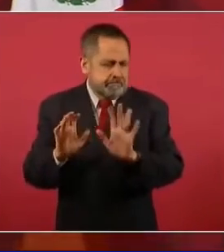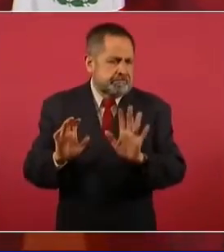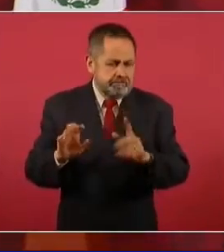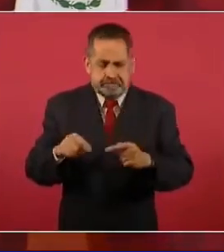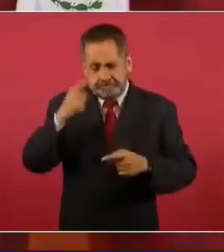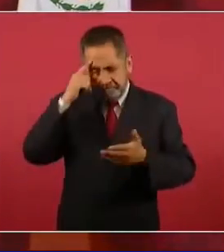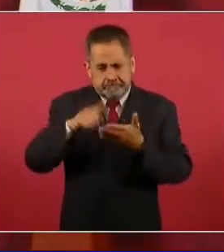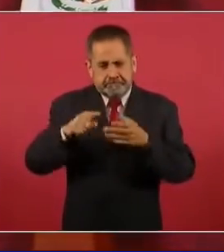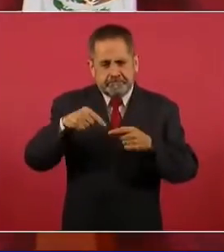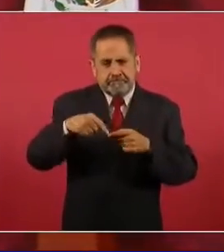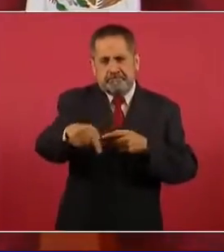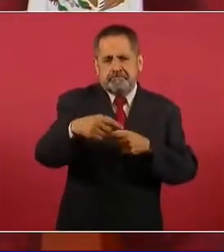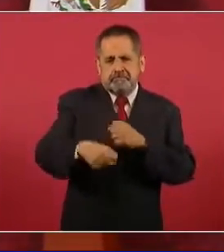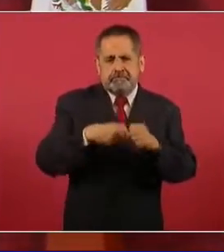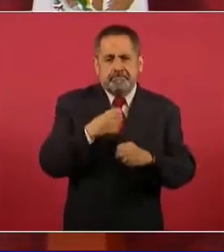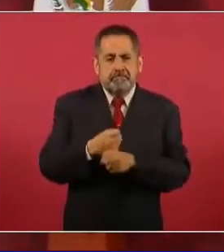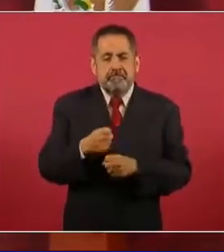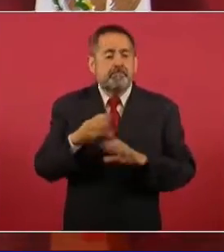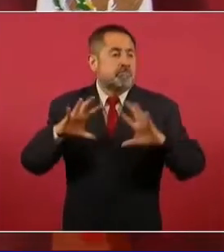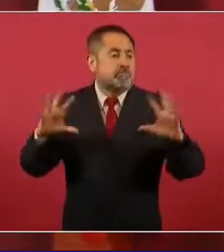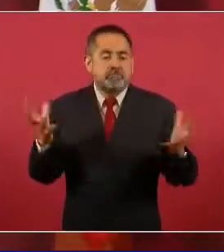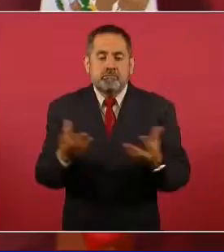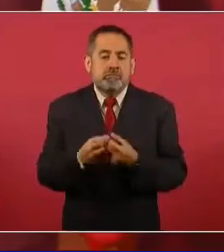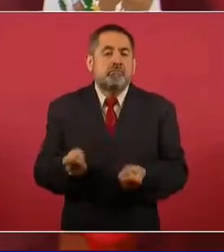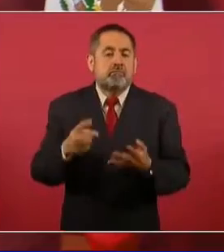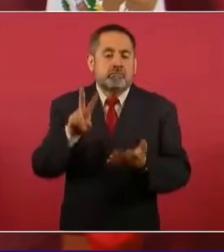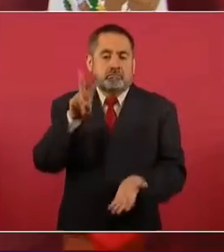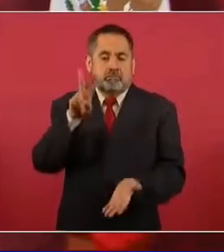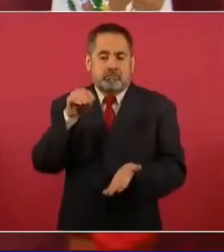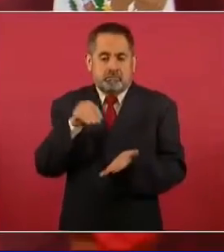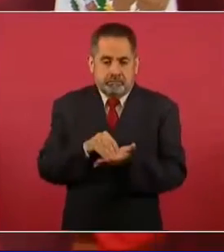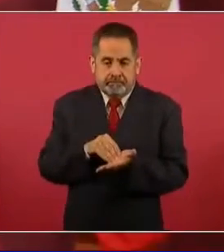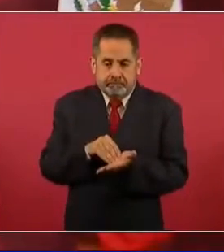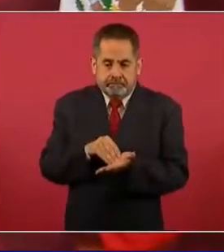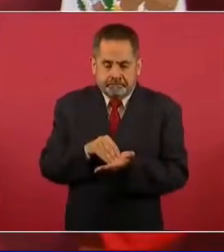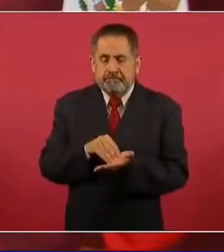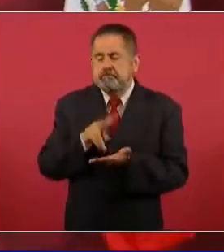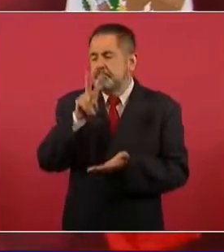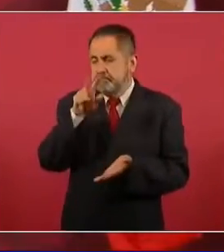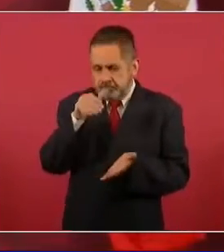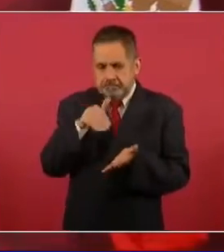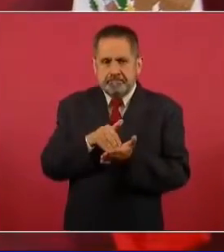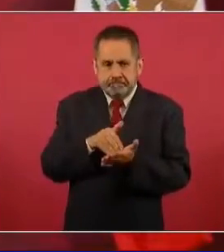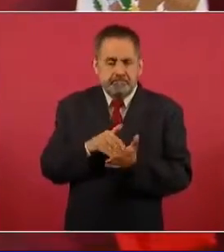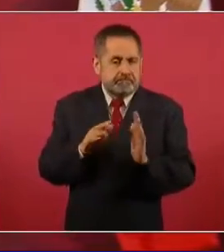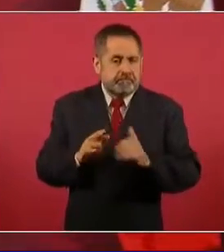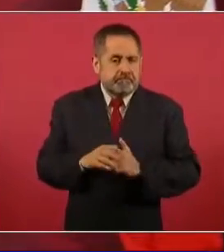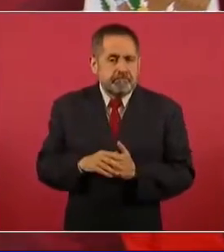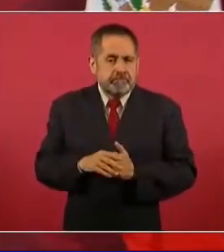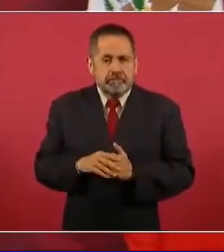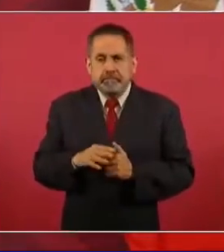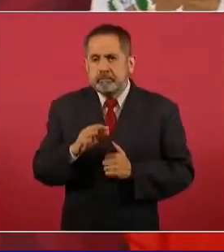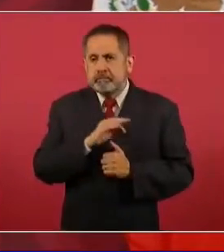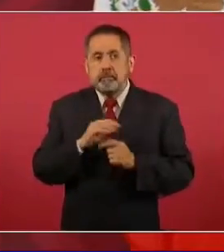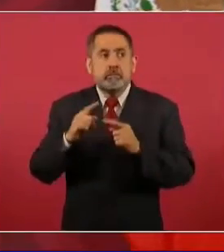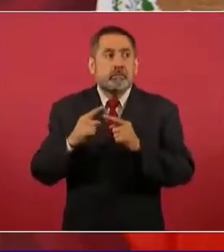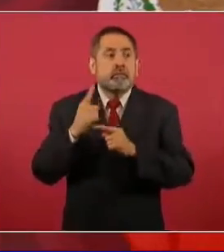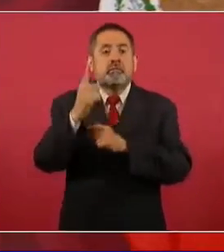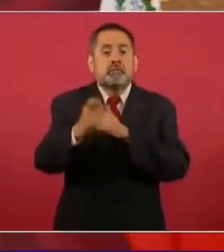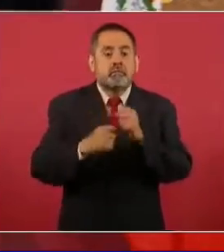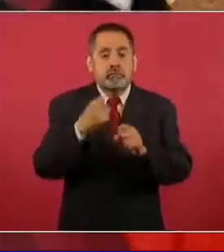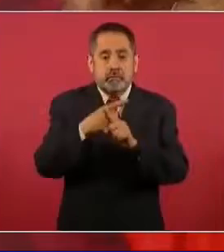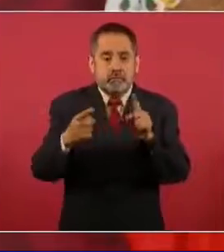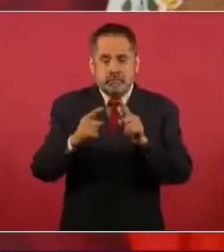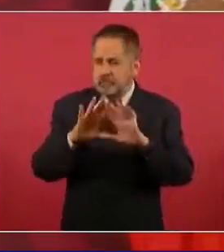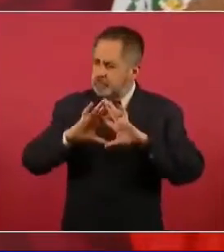a finales van a ser 2000 ya. Y no podemos pasar de mediados del año próximo